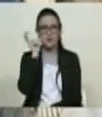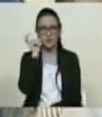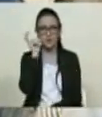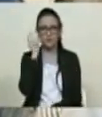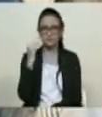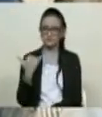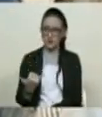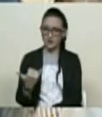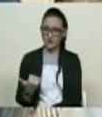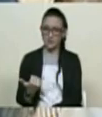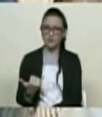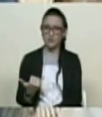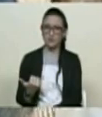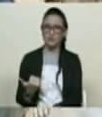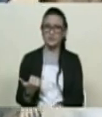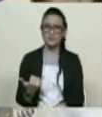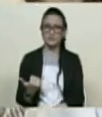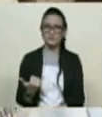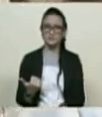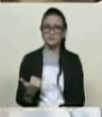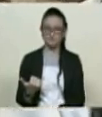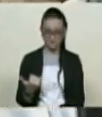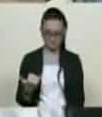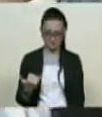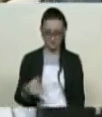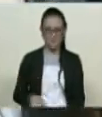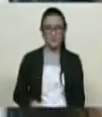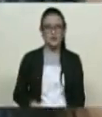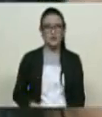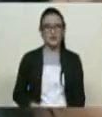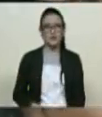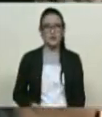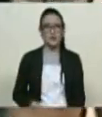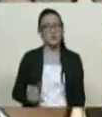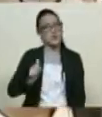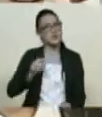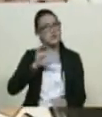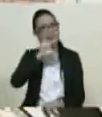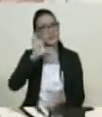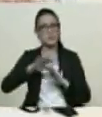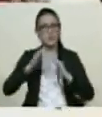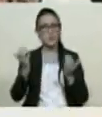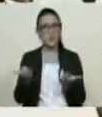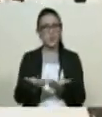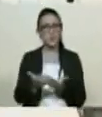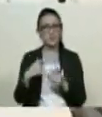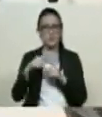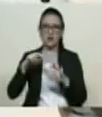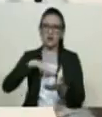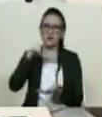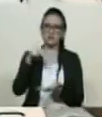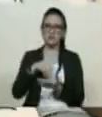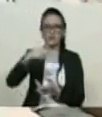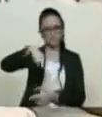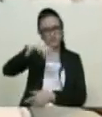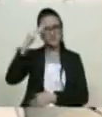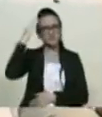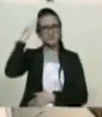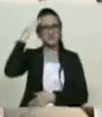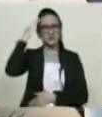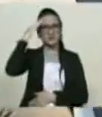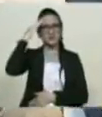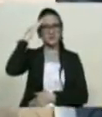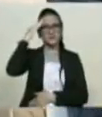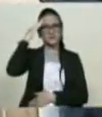hoy, de cualquier parte que se esté transmitiendo y en todo el territorio nacional, saben que aquí